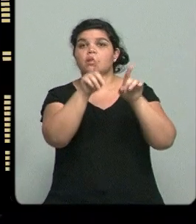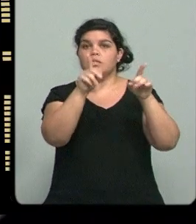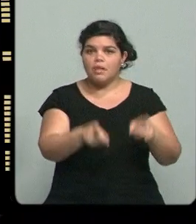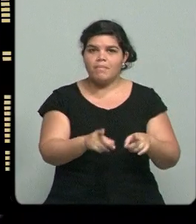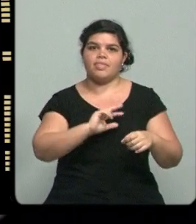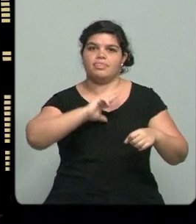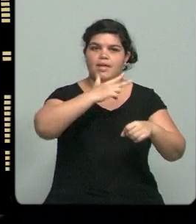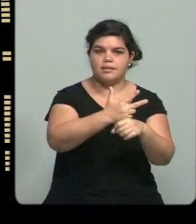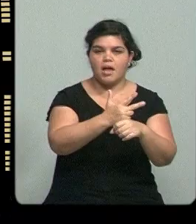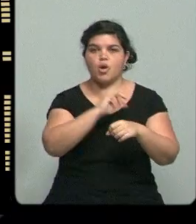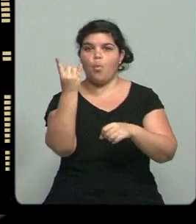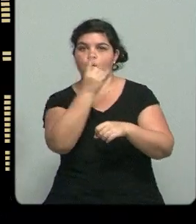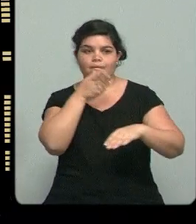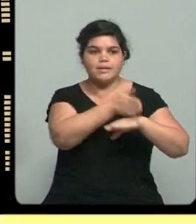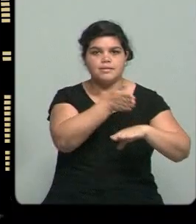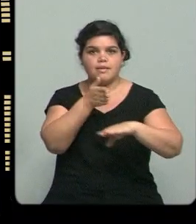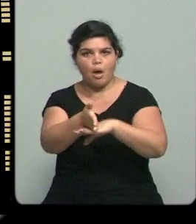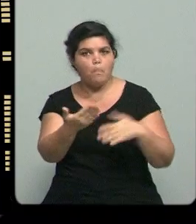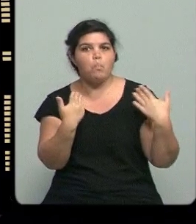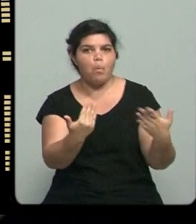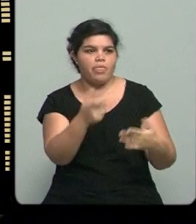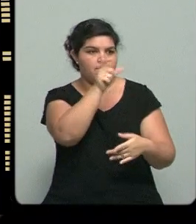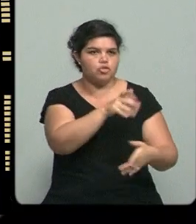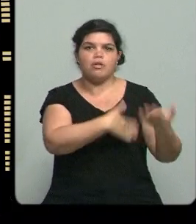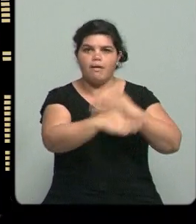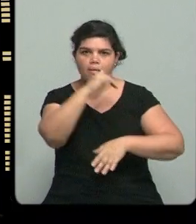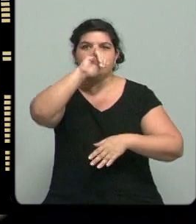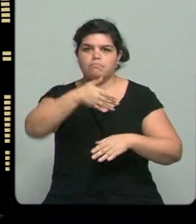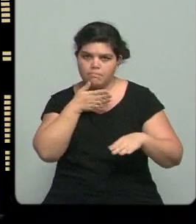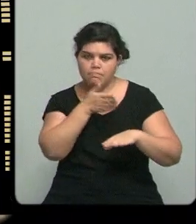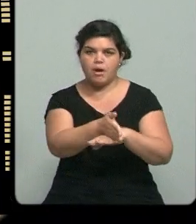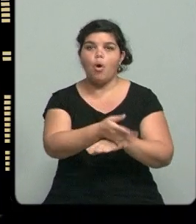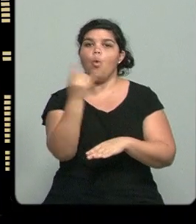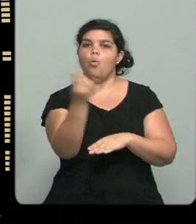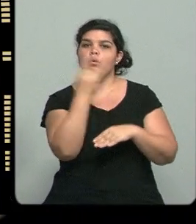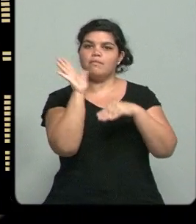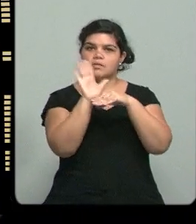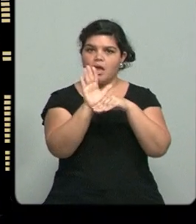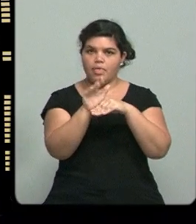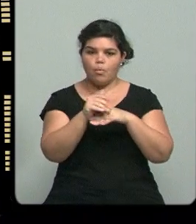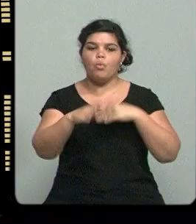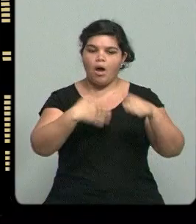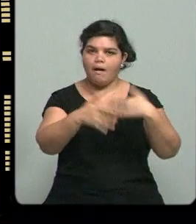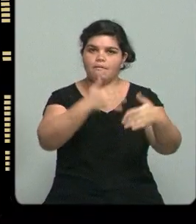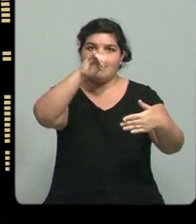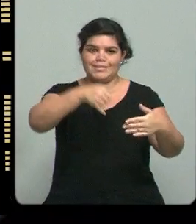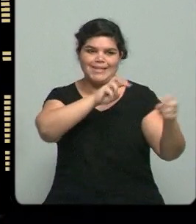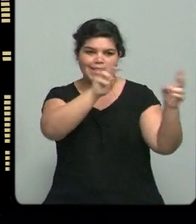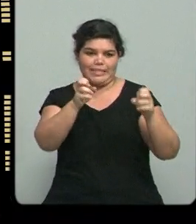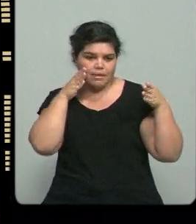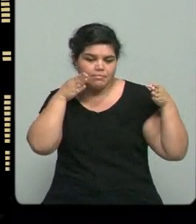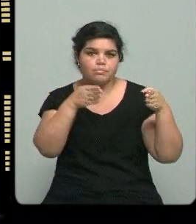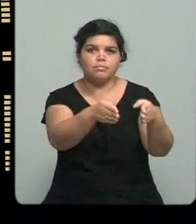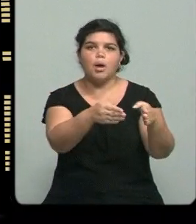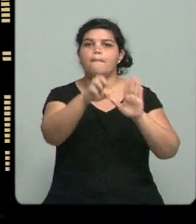la formación terciaria y universitaria. La Universidad Nacional de Cuyo es una de las instituciones que avanza sobre el